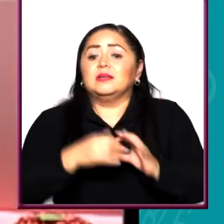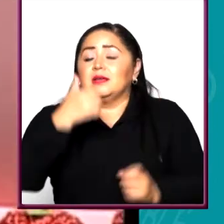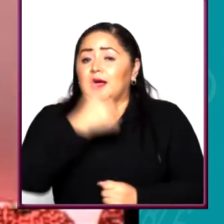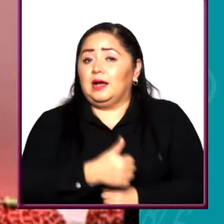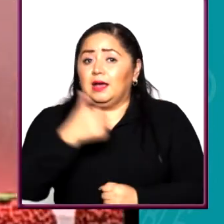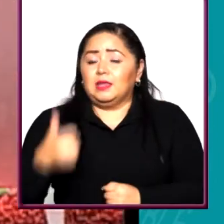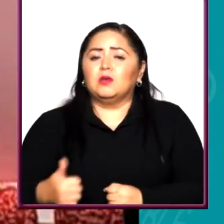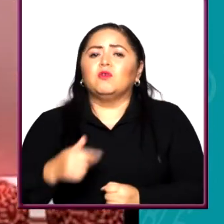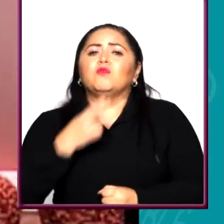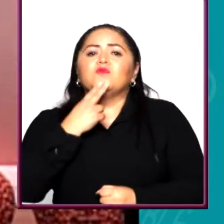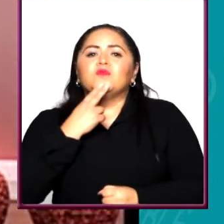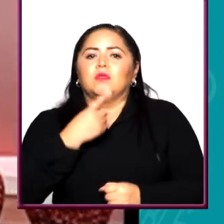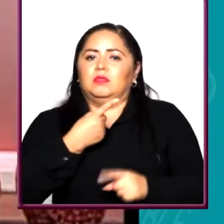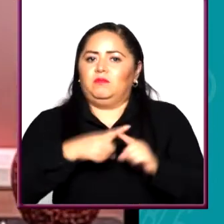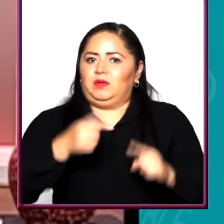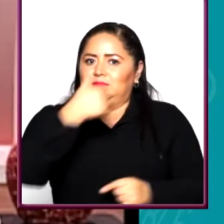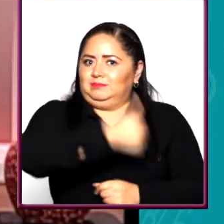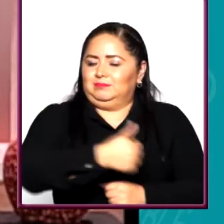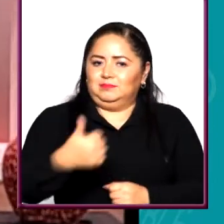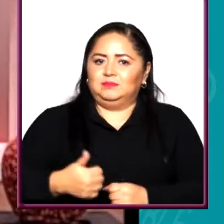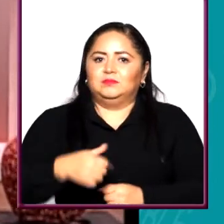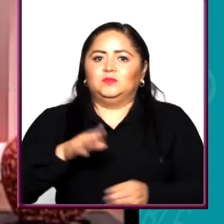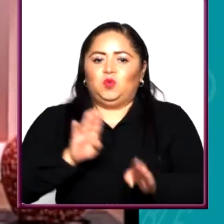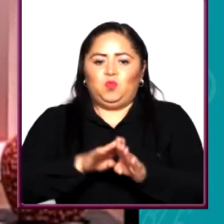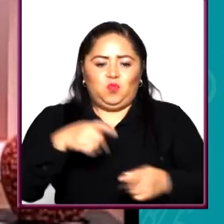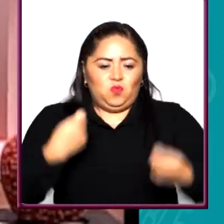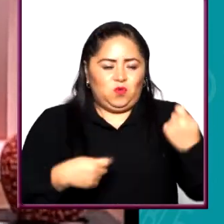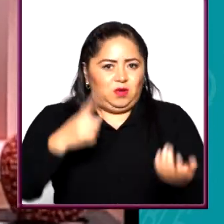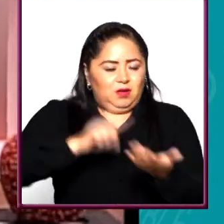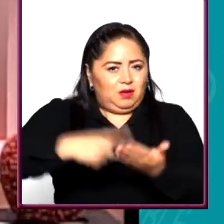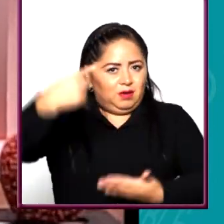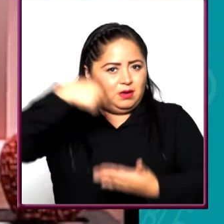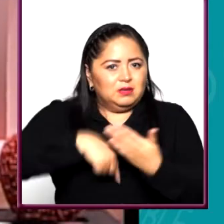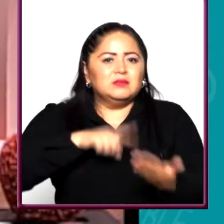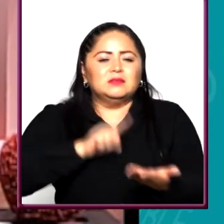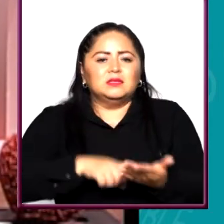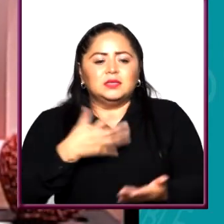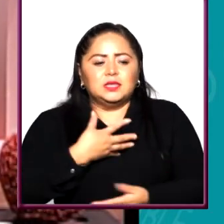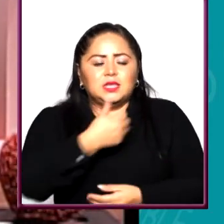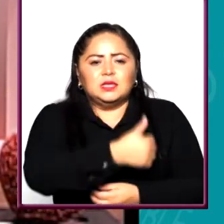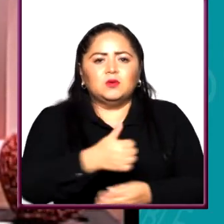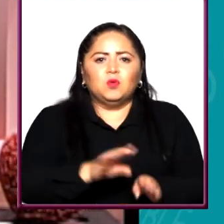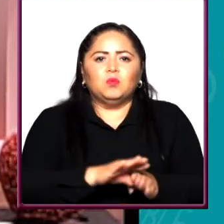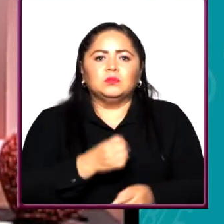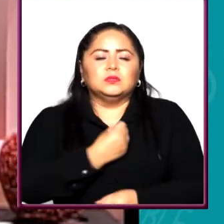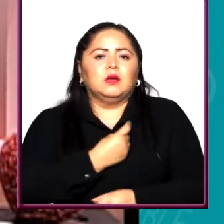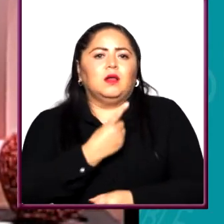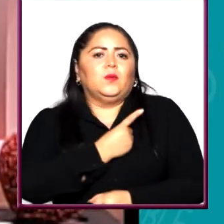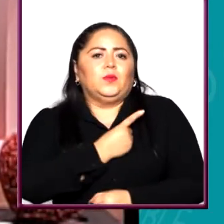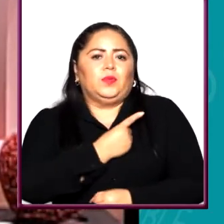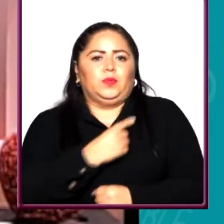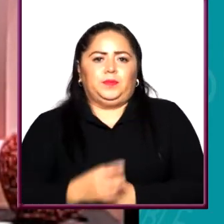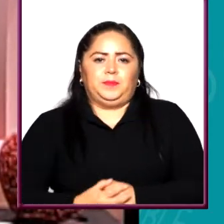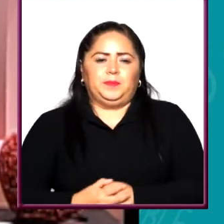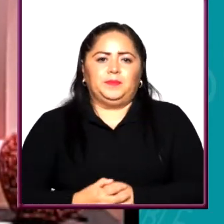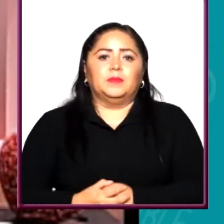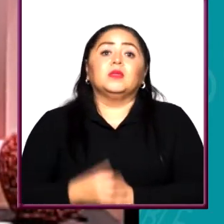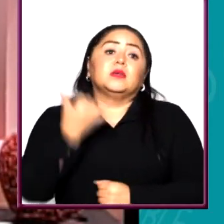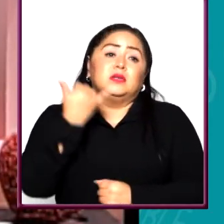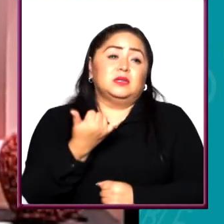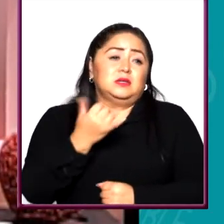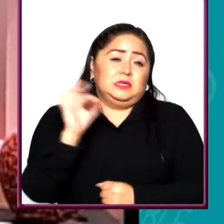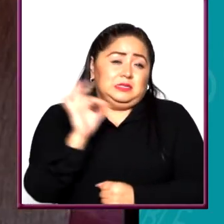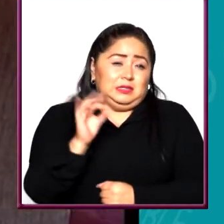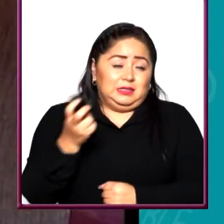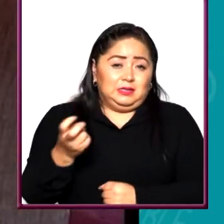están relacionados y cada uno tiene funciones específicas. Su equilibrio integral nos proporciona un estado de